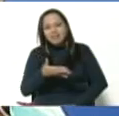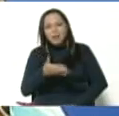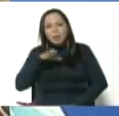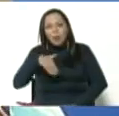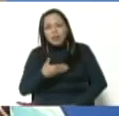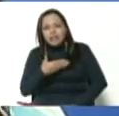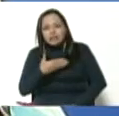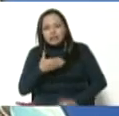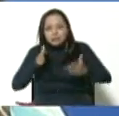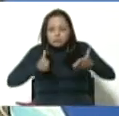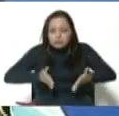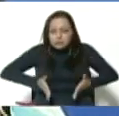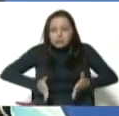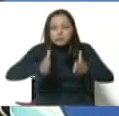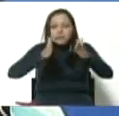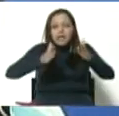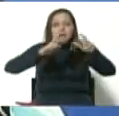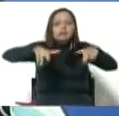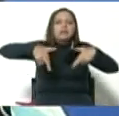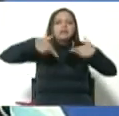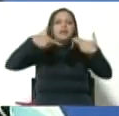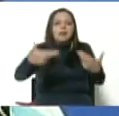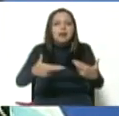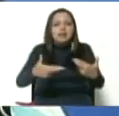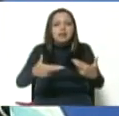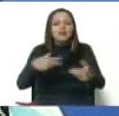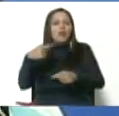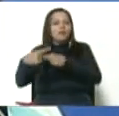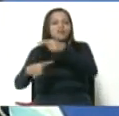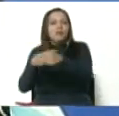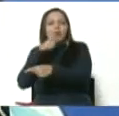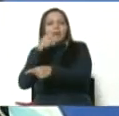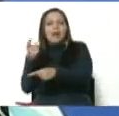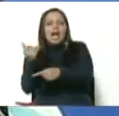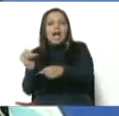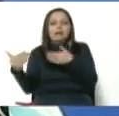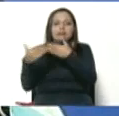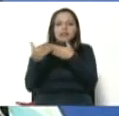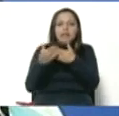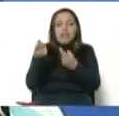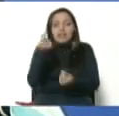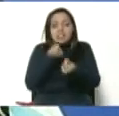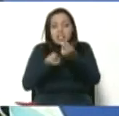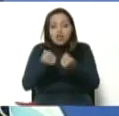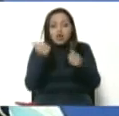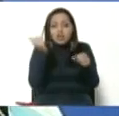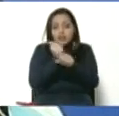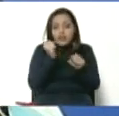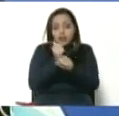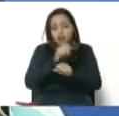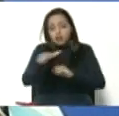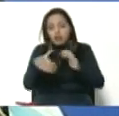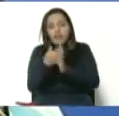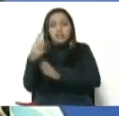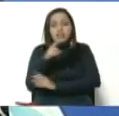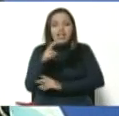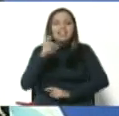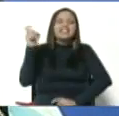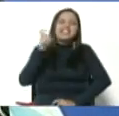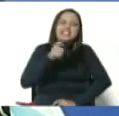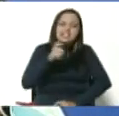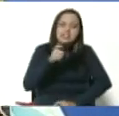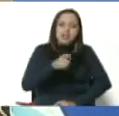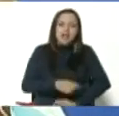enderezar, para reparar el daño causado al salario y al ingreso de los trabajadores y las trabajadoras, es necesario